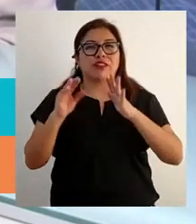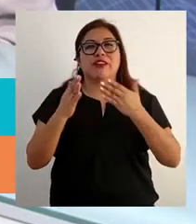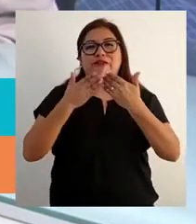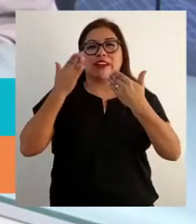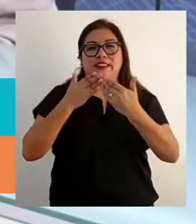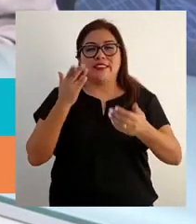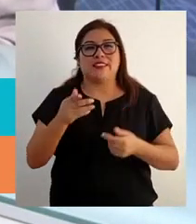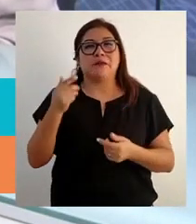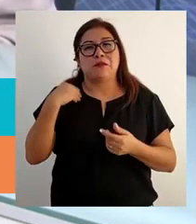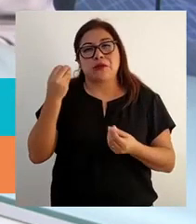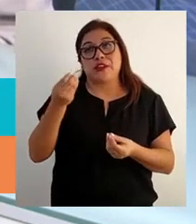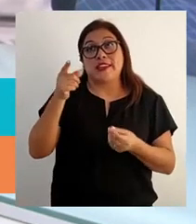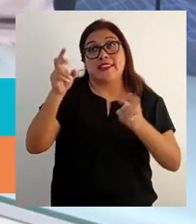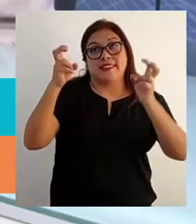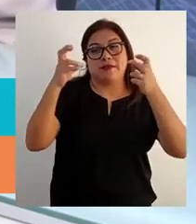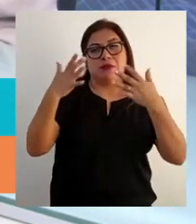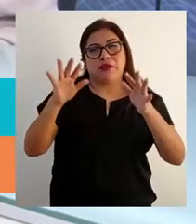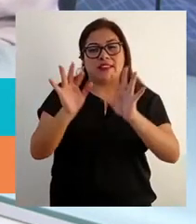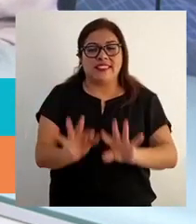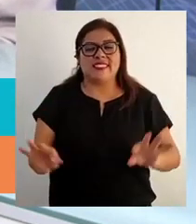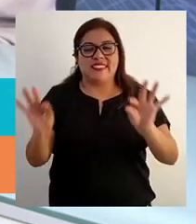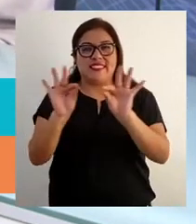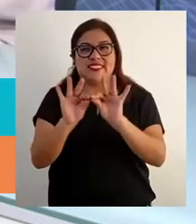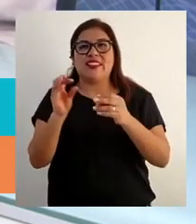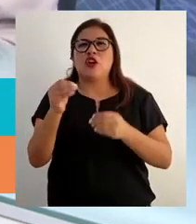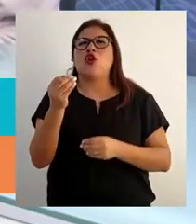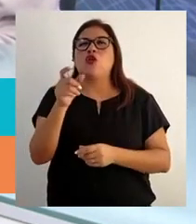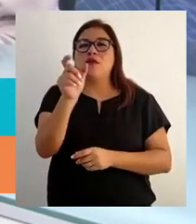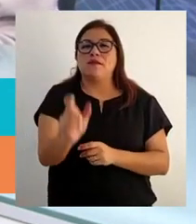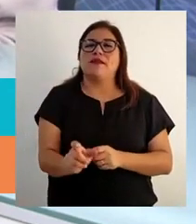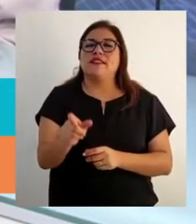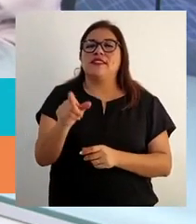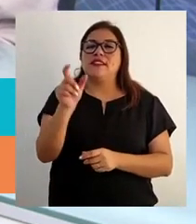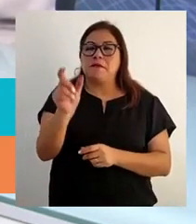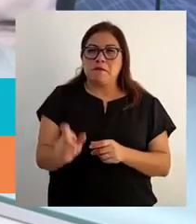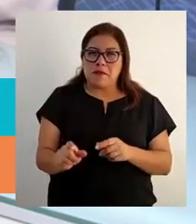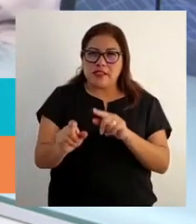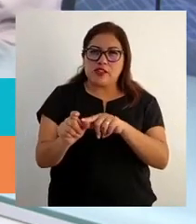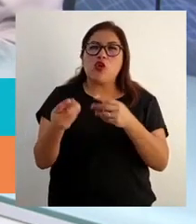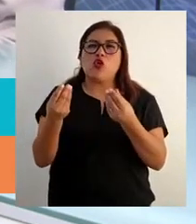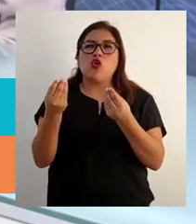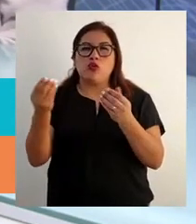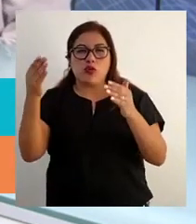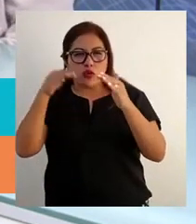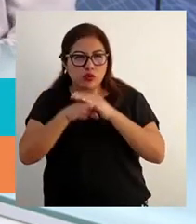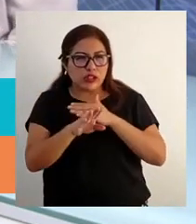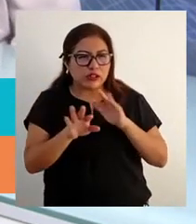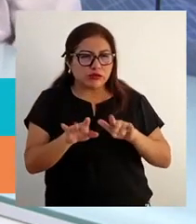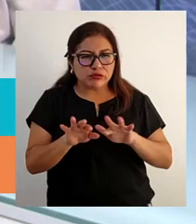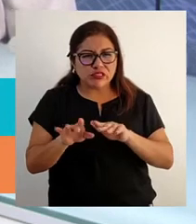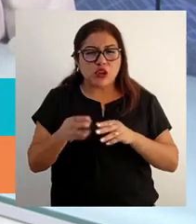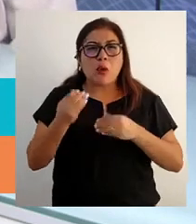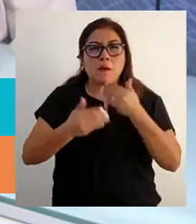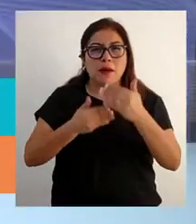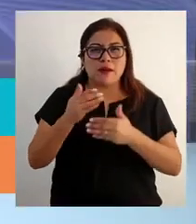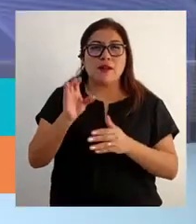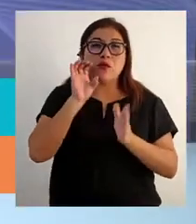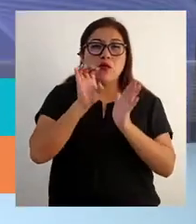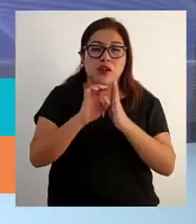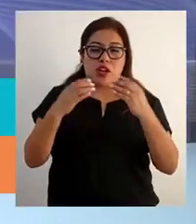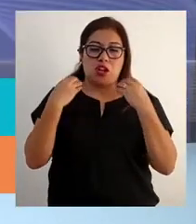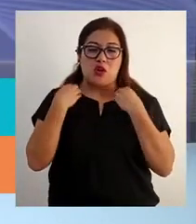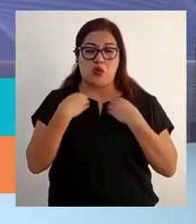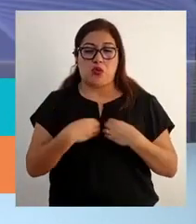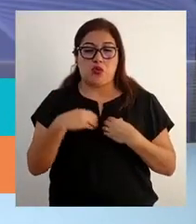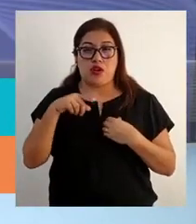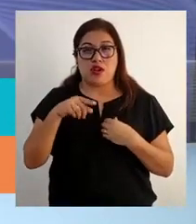muy importante. ¿Cómo accede la persona? ¿Cómo entra? ¿Qué pasos tiene que dar para...? Mira, el Juez Te Escucha es un aplicativo, uno